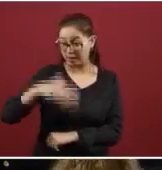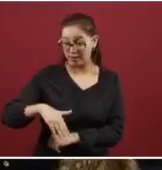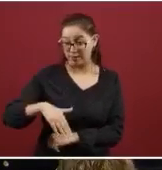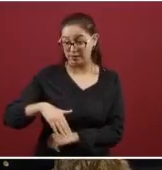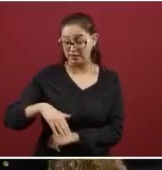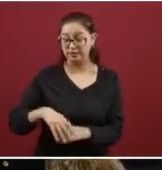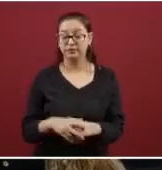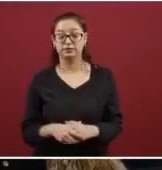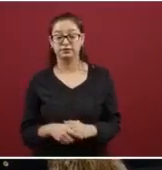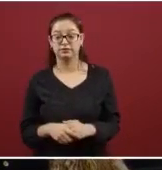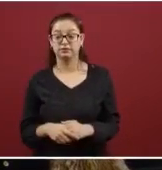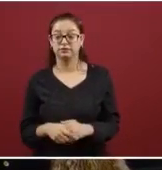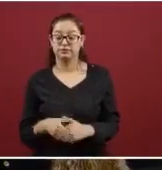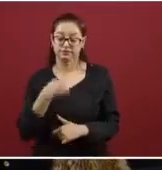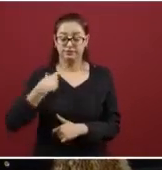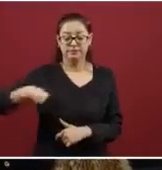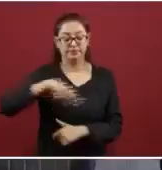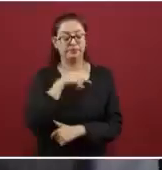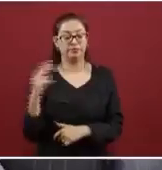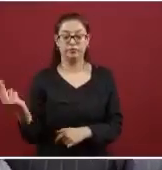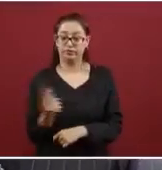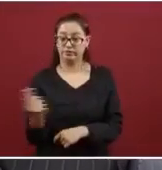tenemos que